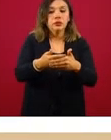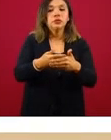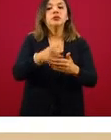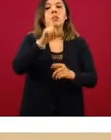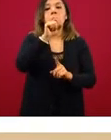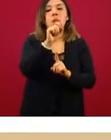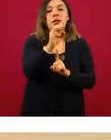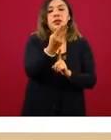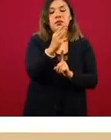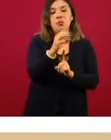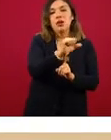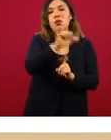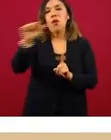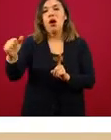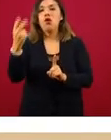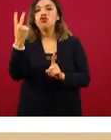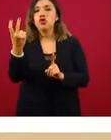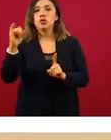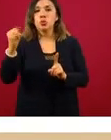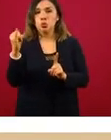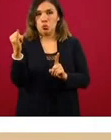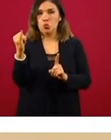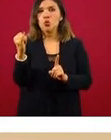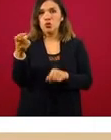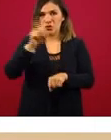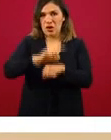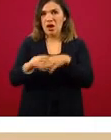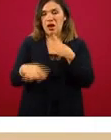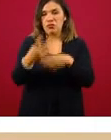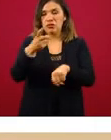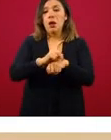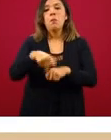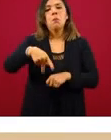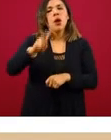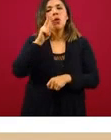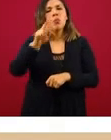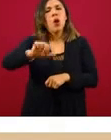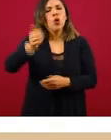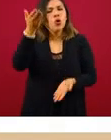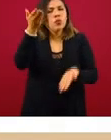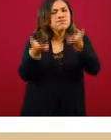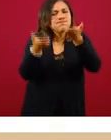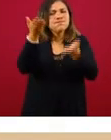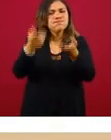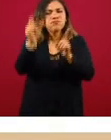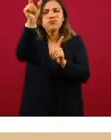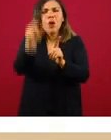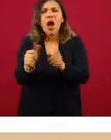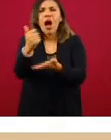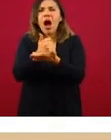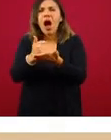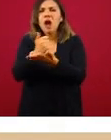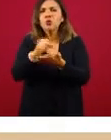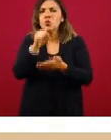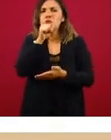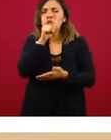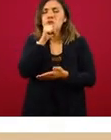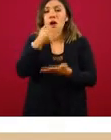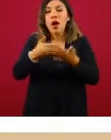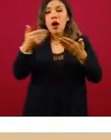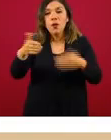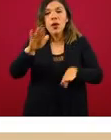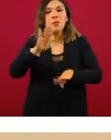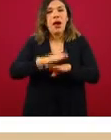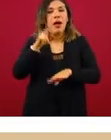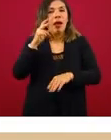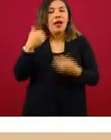del 20 de mayo al 2 de junio, pero entonces ahora vemos un comparativo que está en las barras azules. Ahora extendimos un poco